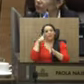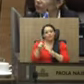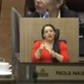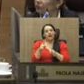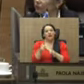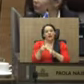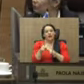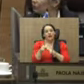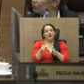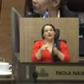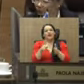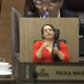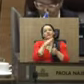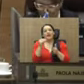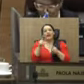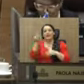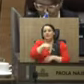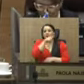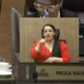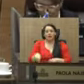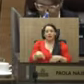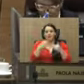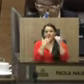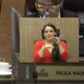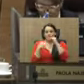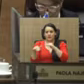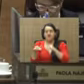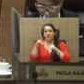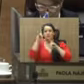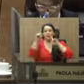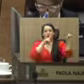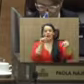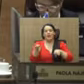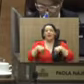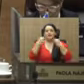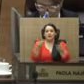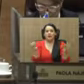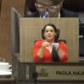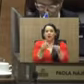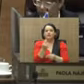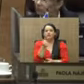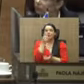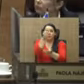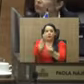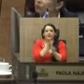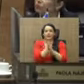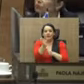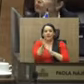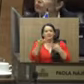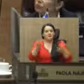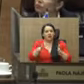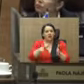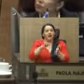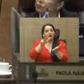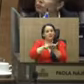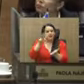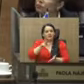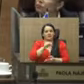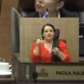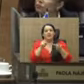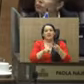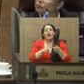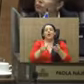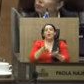las regiones rurales. Asignar más recursos a carreras acreditadas, aumentar la cantidad de graduados